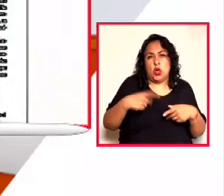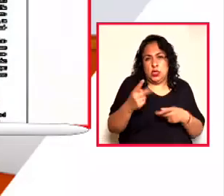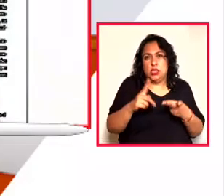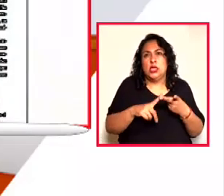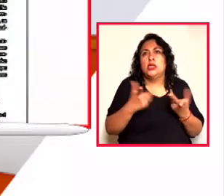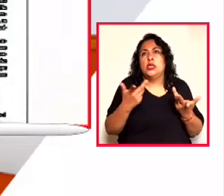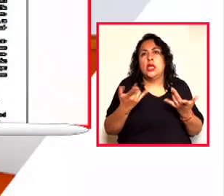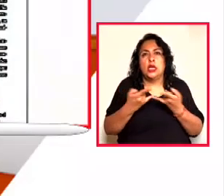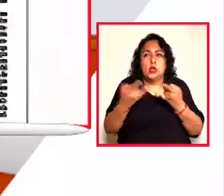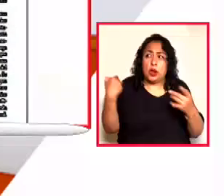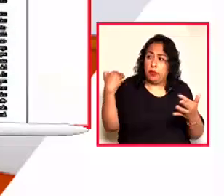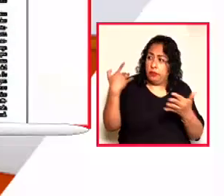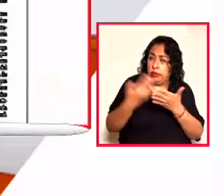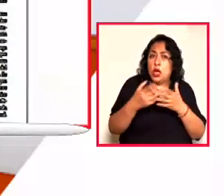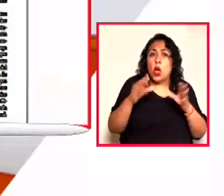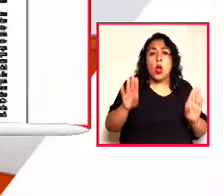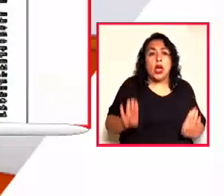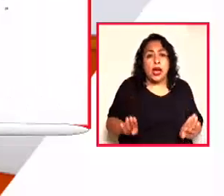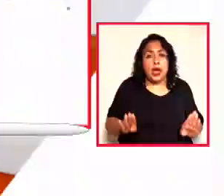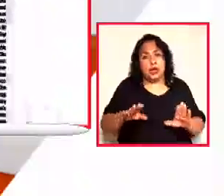sus características geográficas.